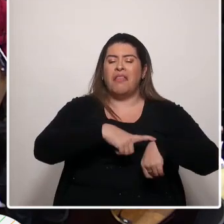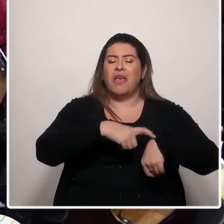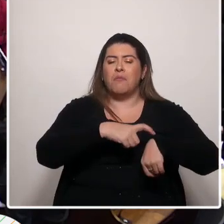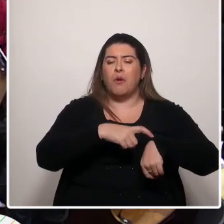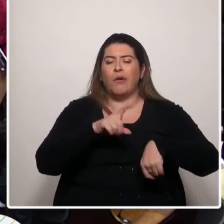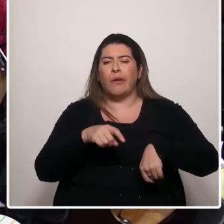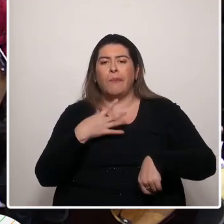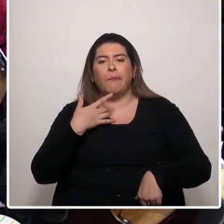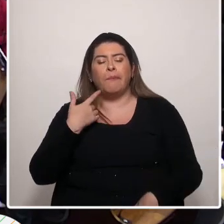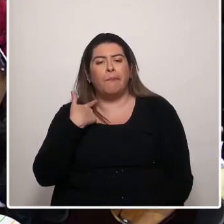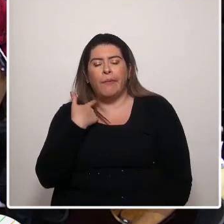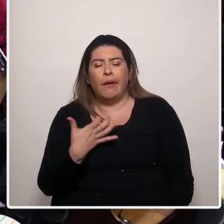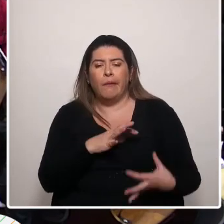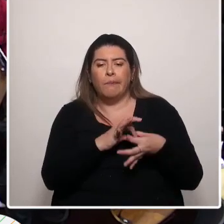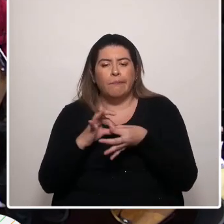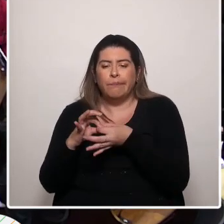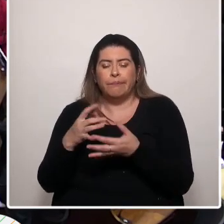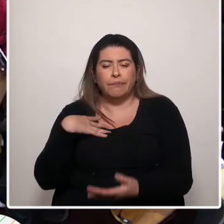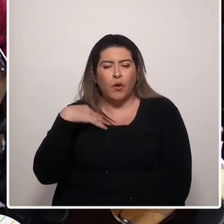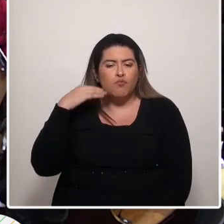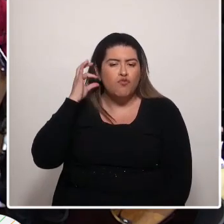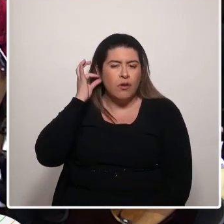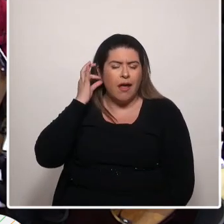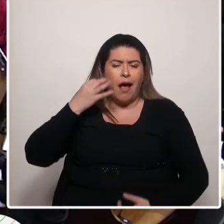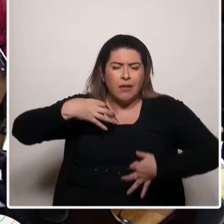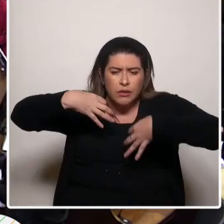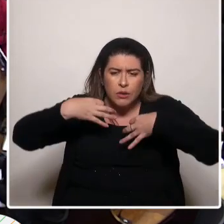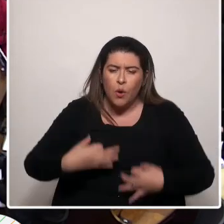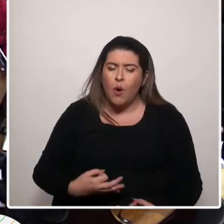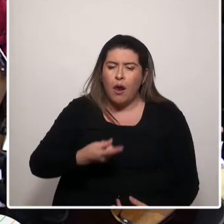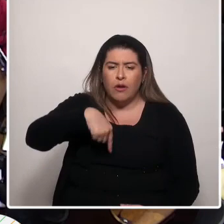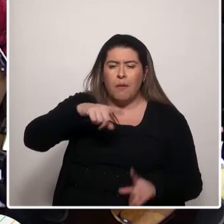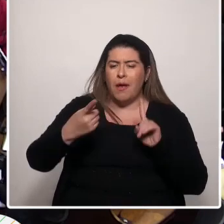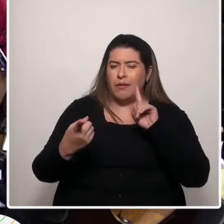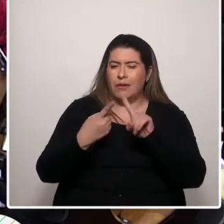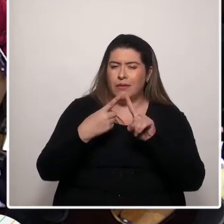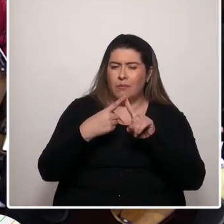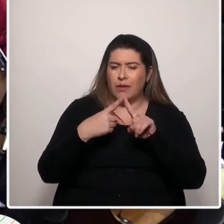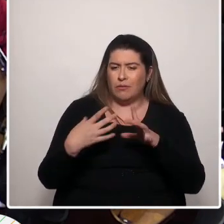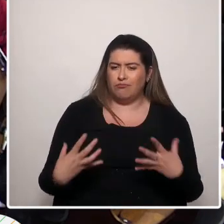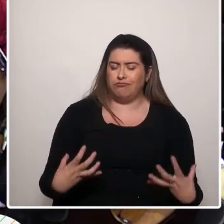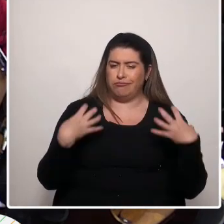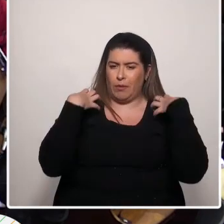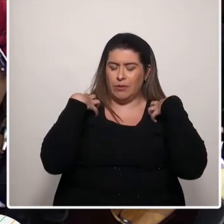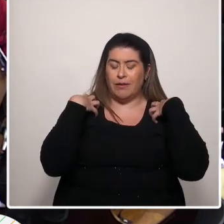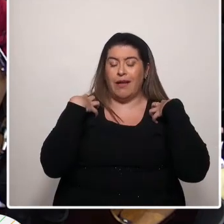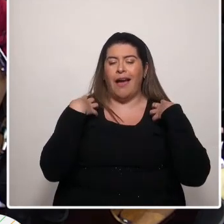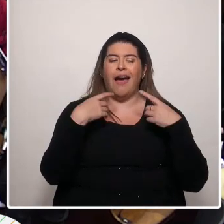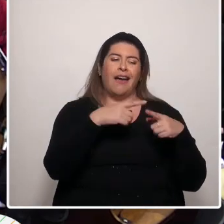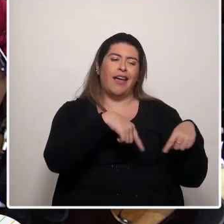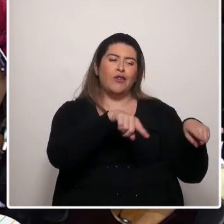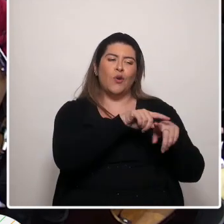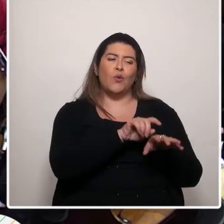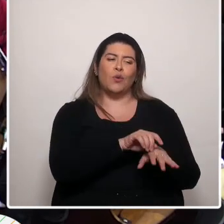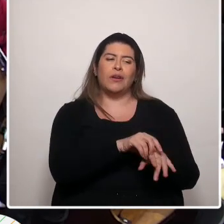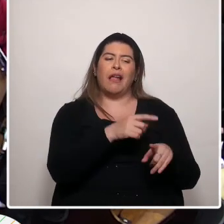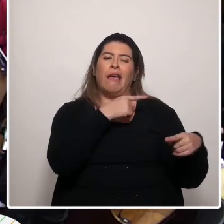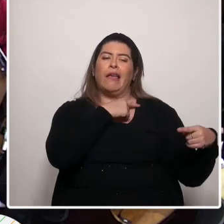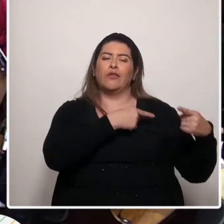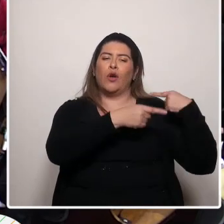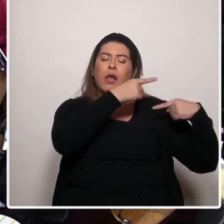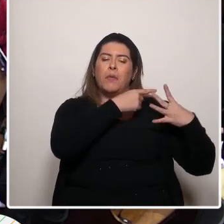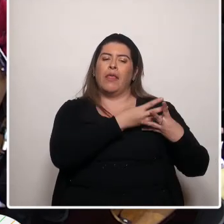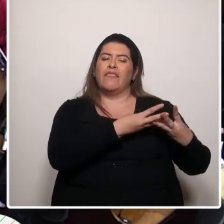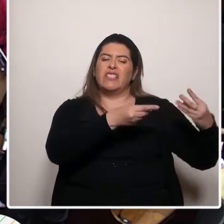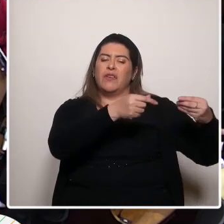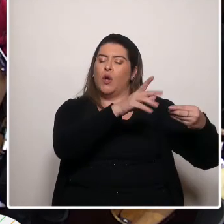de por qué las mujeres tenemos que asegurar nuestra participación en los espacios de poder cuando, claro, no son ellos los que han estado históricamente invisibilizados,